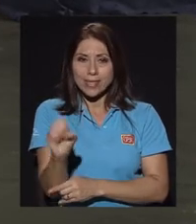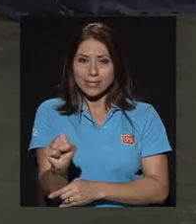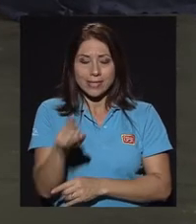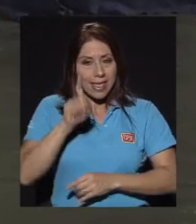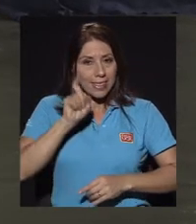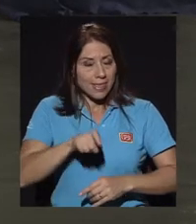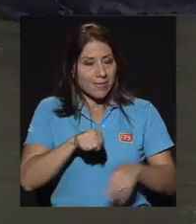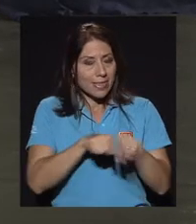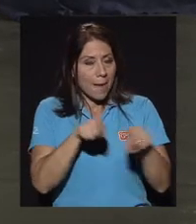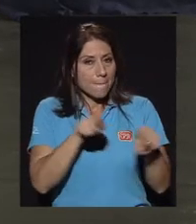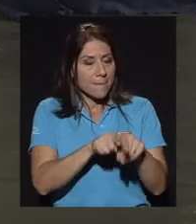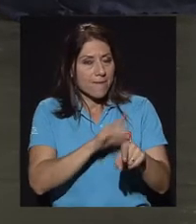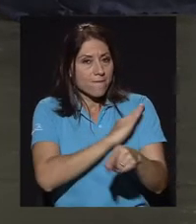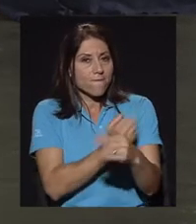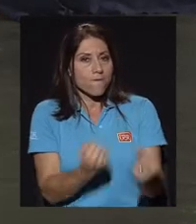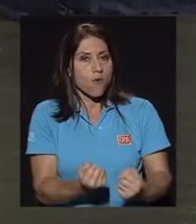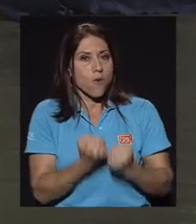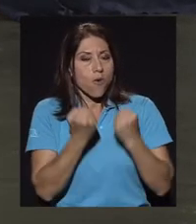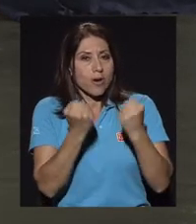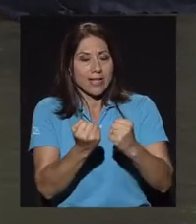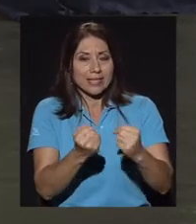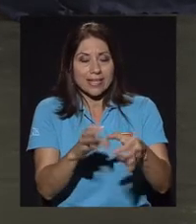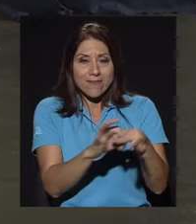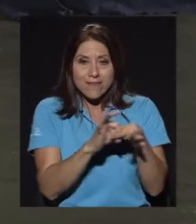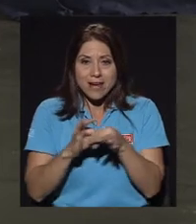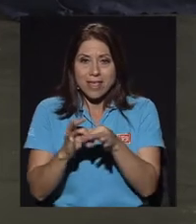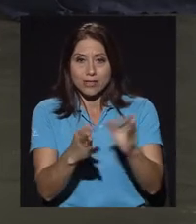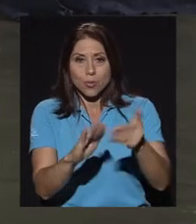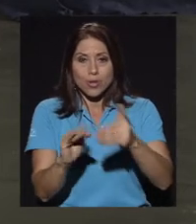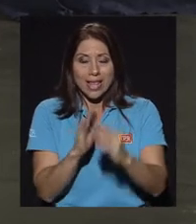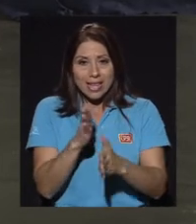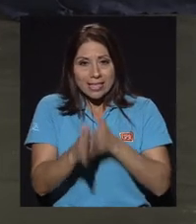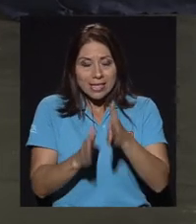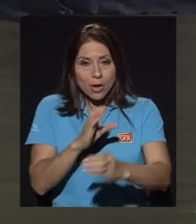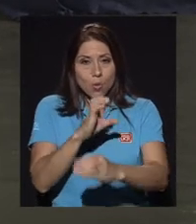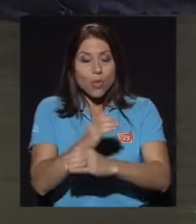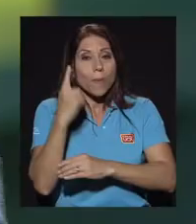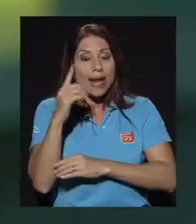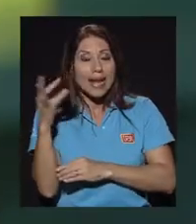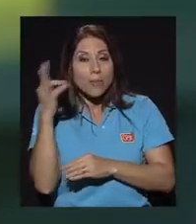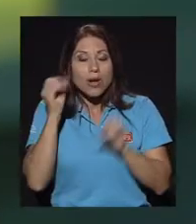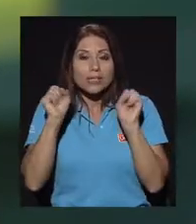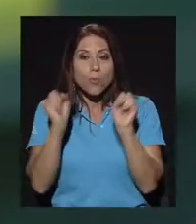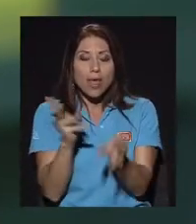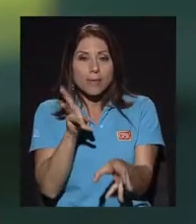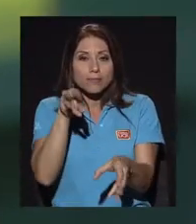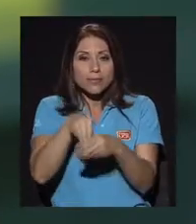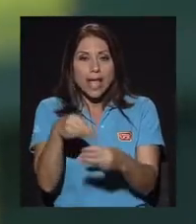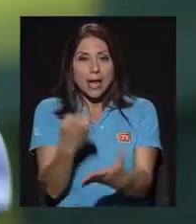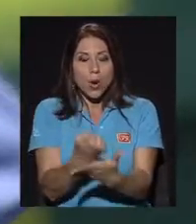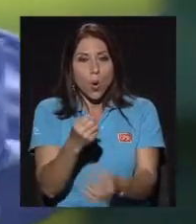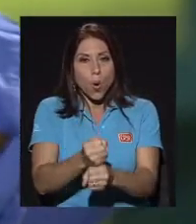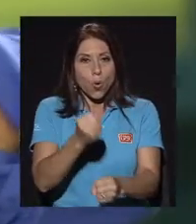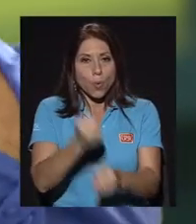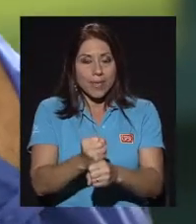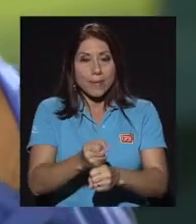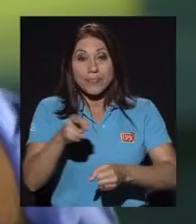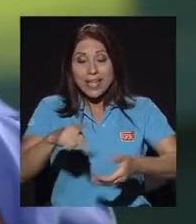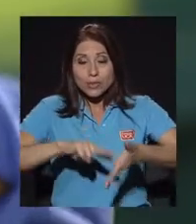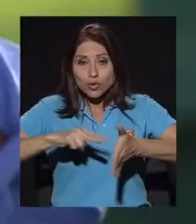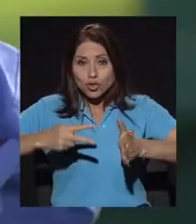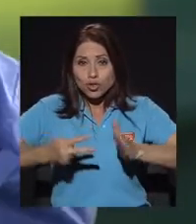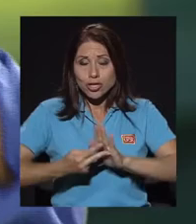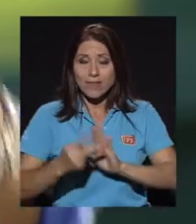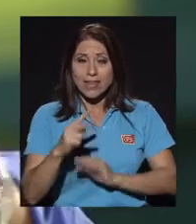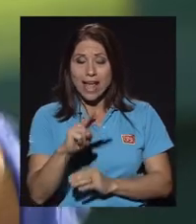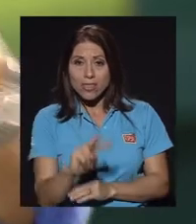redes comunitarias de cuido para que las mujeres puedan incorporarse activamente a la economía. Eso equivale a